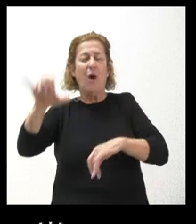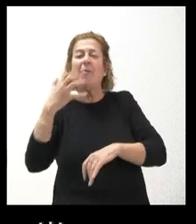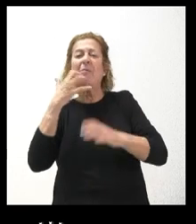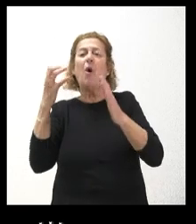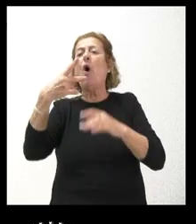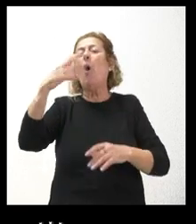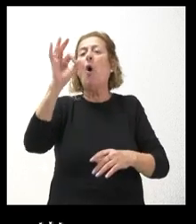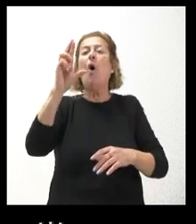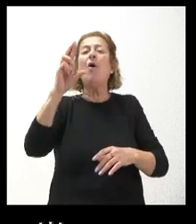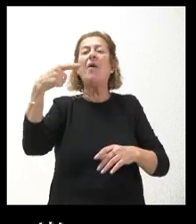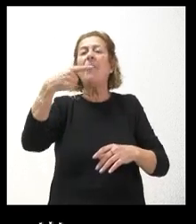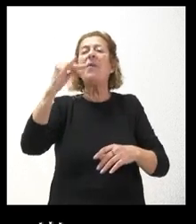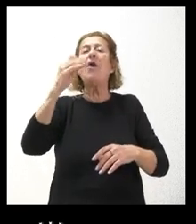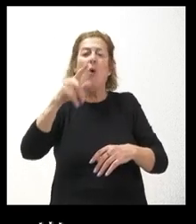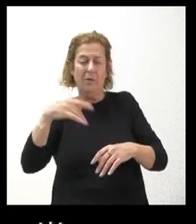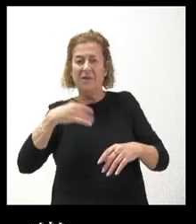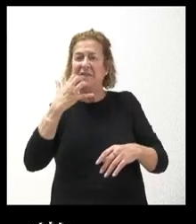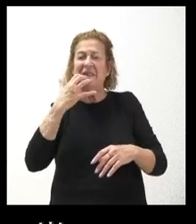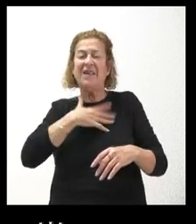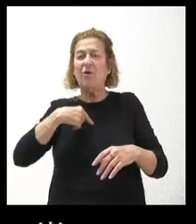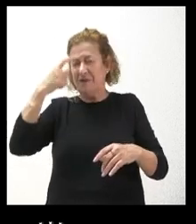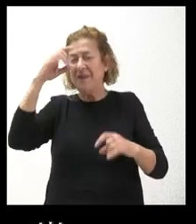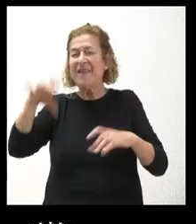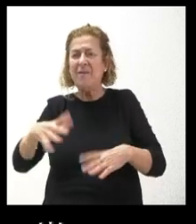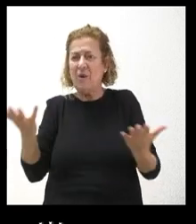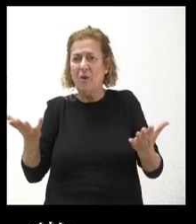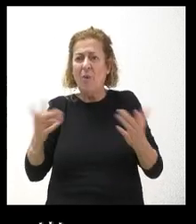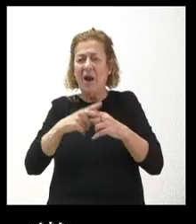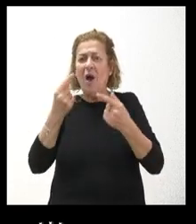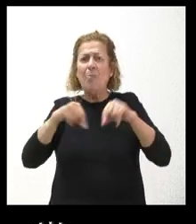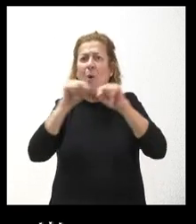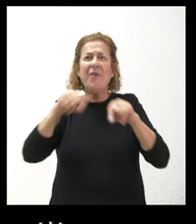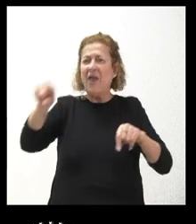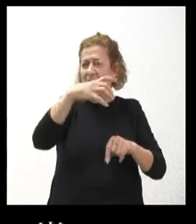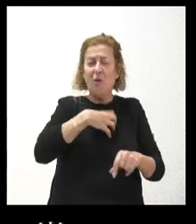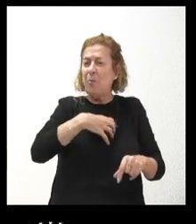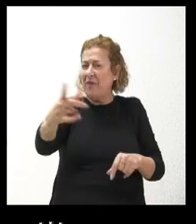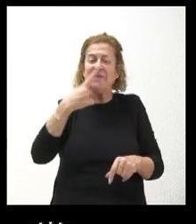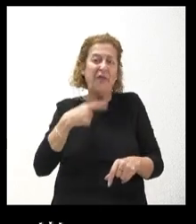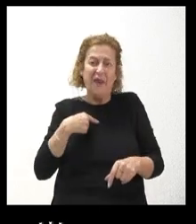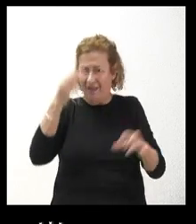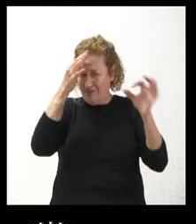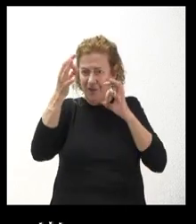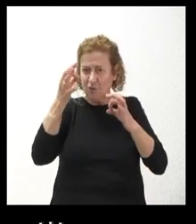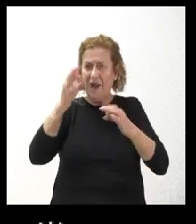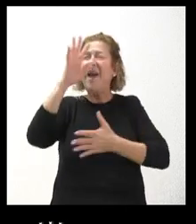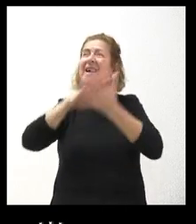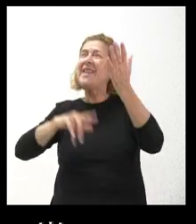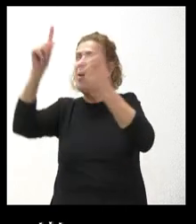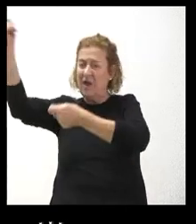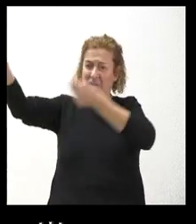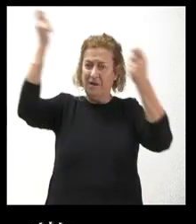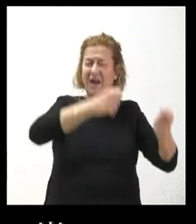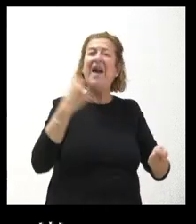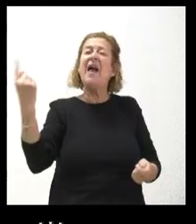quizá Bueno pues ahí si delatamos a quién se trata no pero a nivel provincial no pueden facilitar los datos de las empresas catalanas que se han establecido por